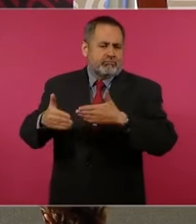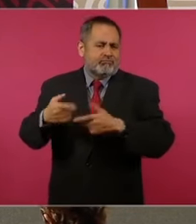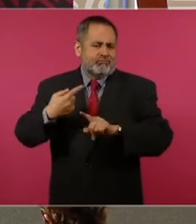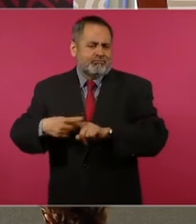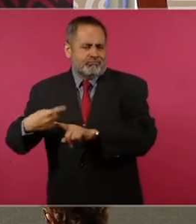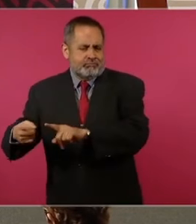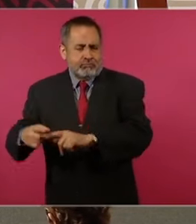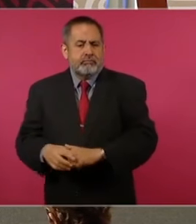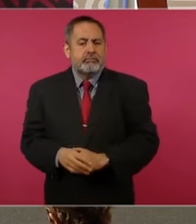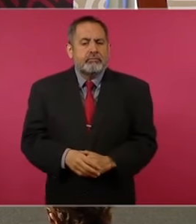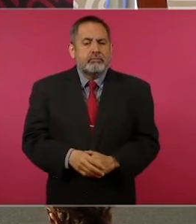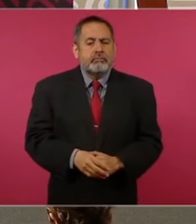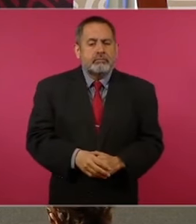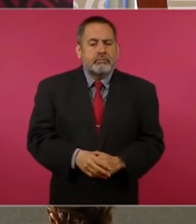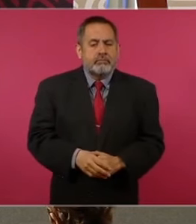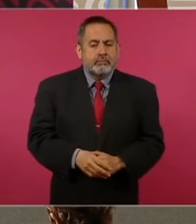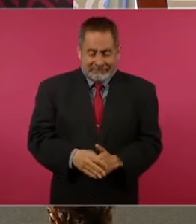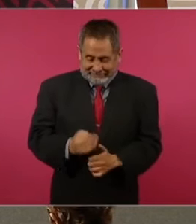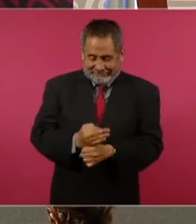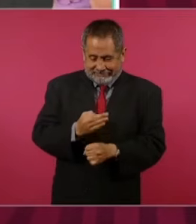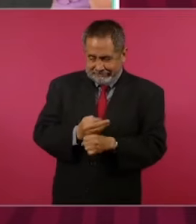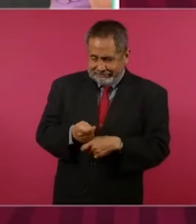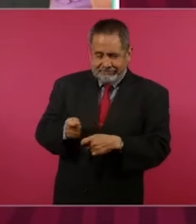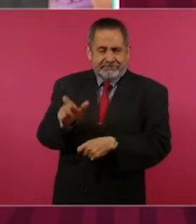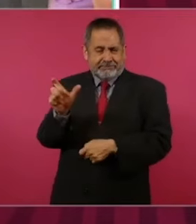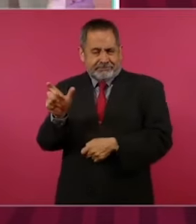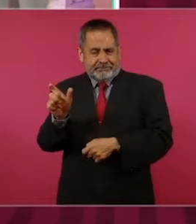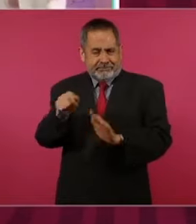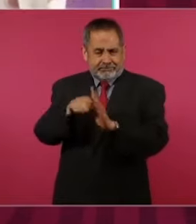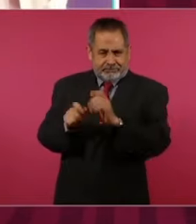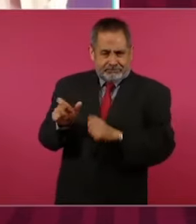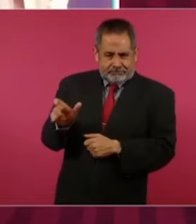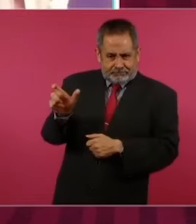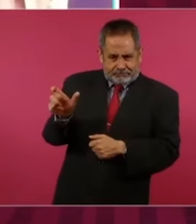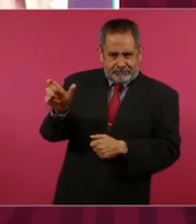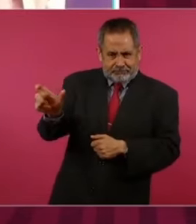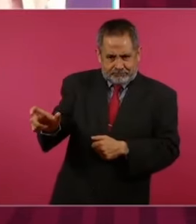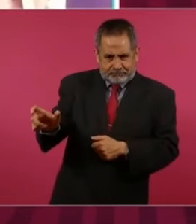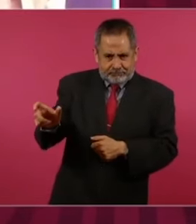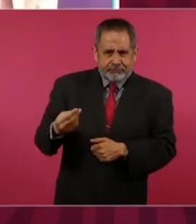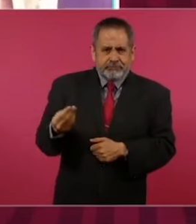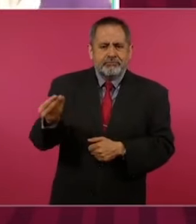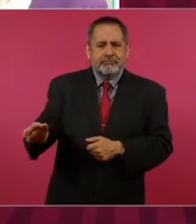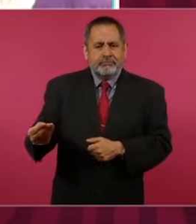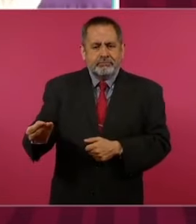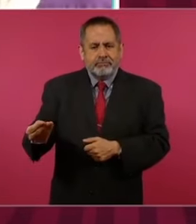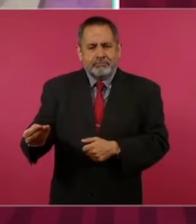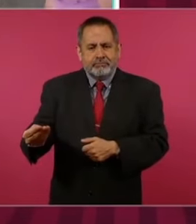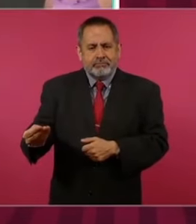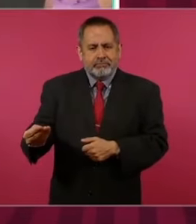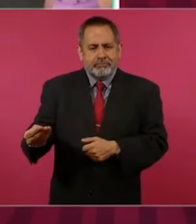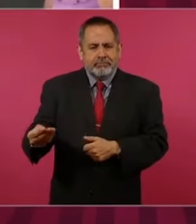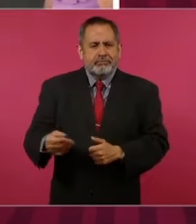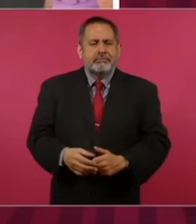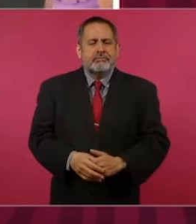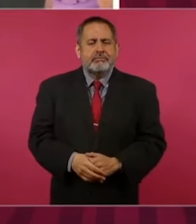ahora en China. Y se me una tarjeta más, ya iniciamos de mañana, dice